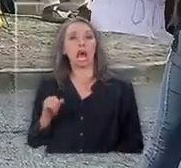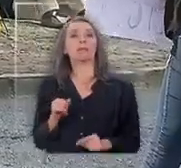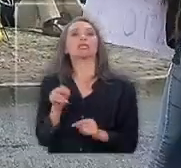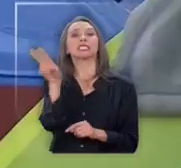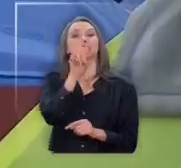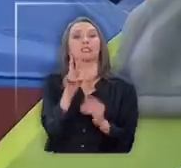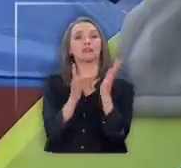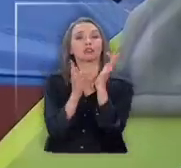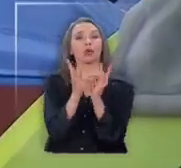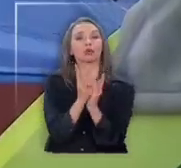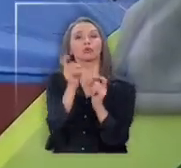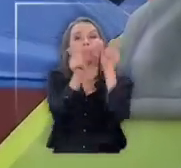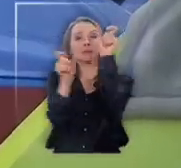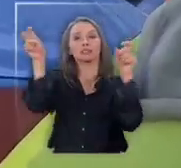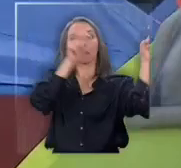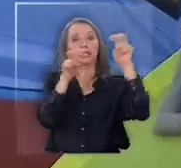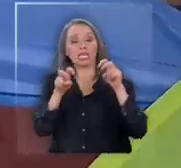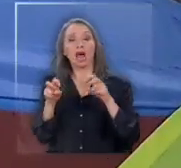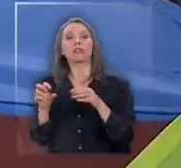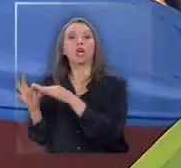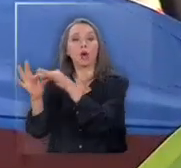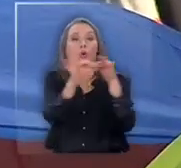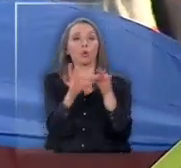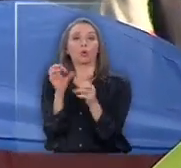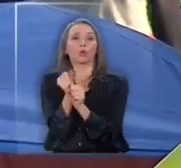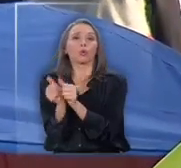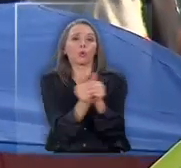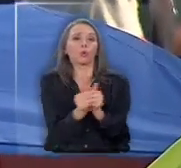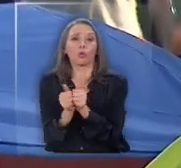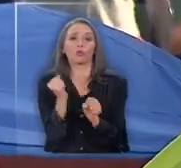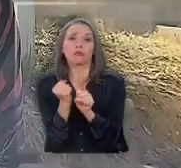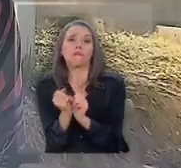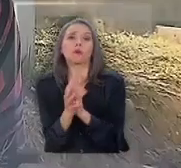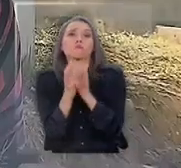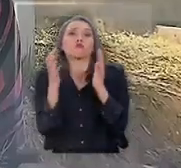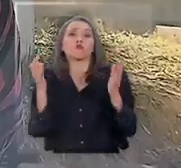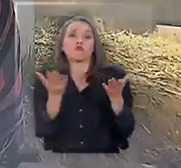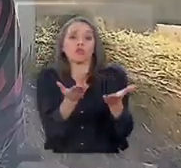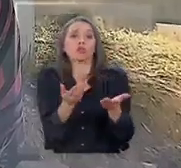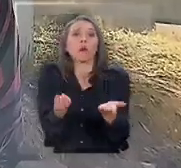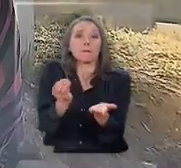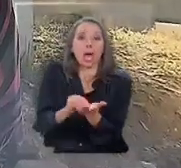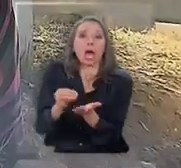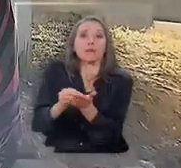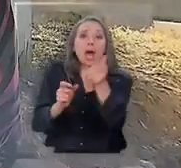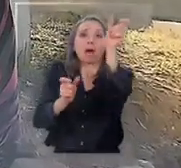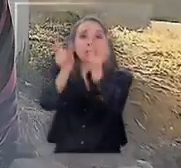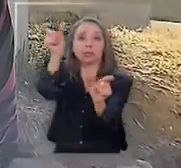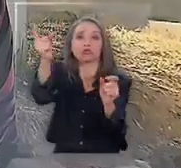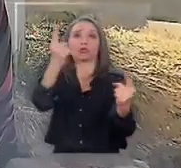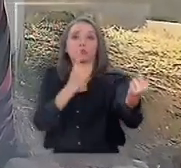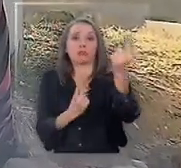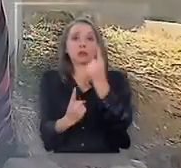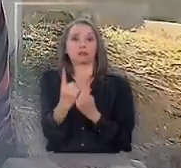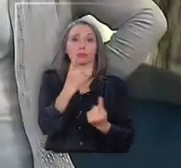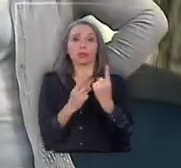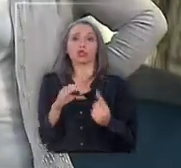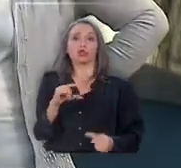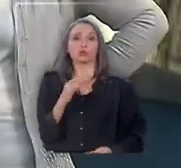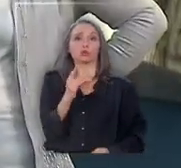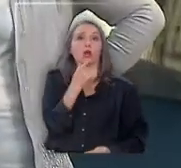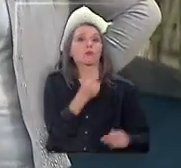si está el migrante para poder hacer un trabajo conjunto porque es una labor muy grande y van a seguir llegando personas a los consulados o sea esto no va a parar